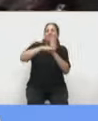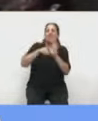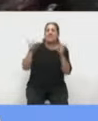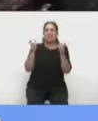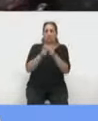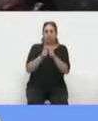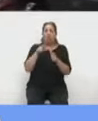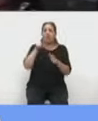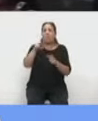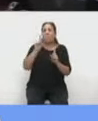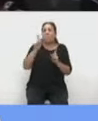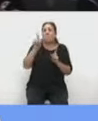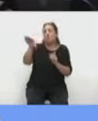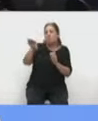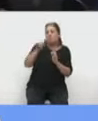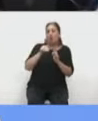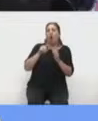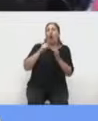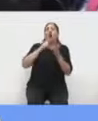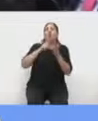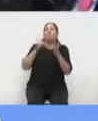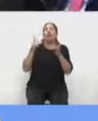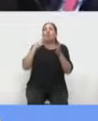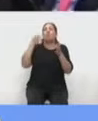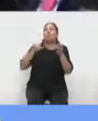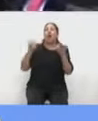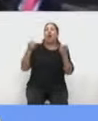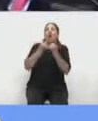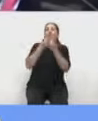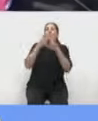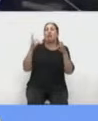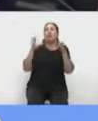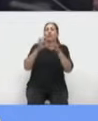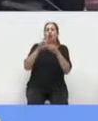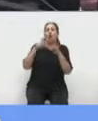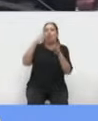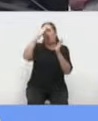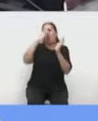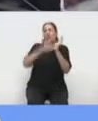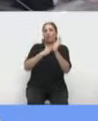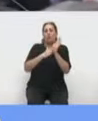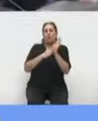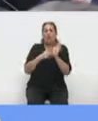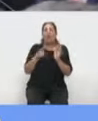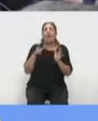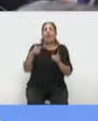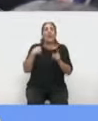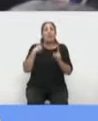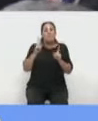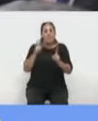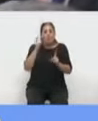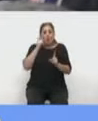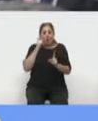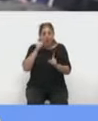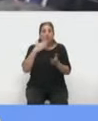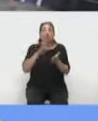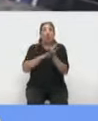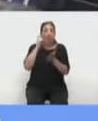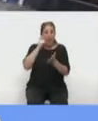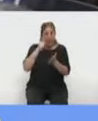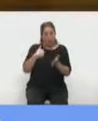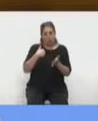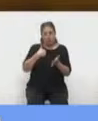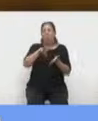pongámoslo de esta manera, son de agrado para el fondo en el términos de un programa, porque está diciendo